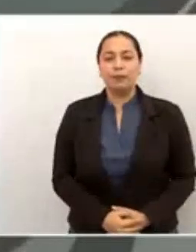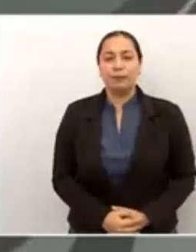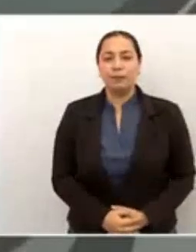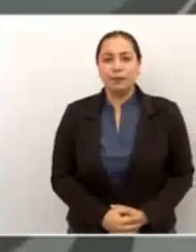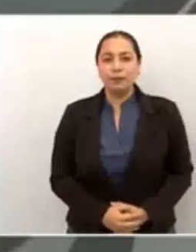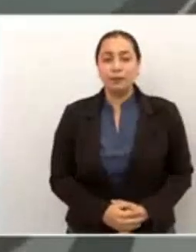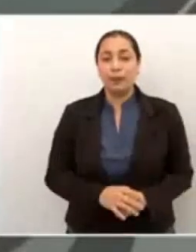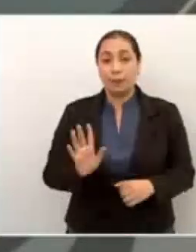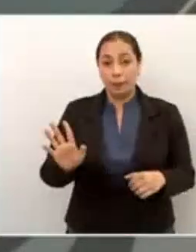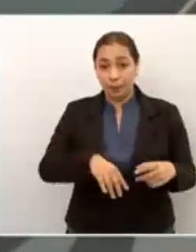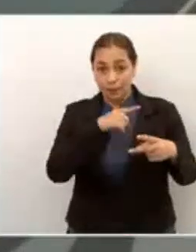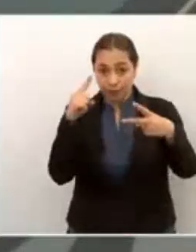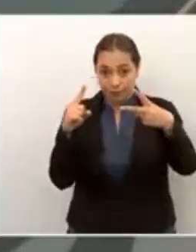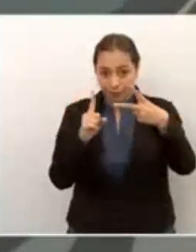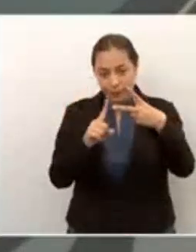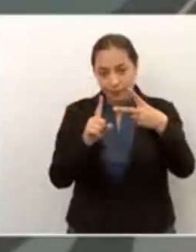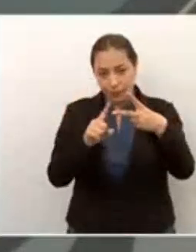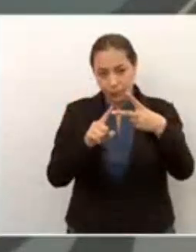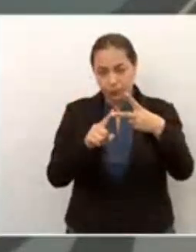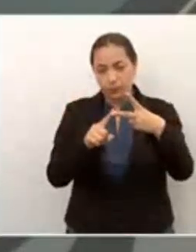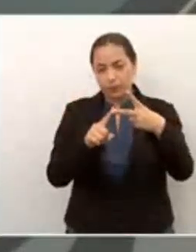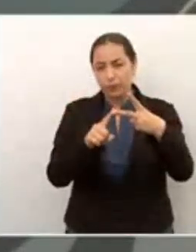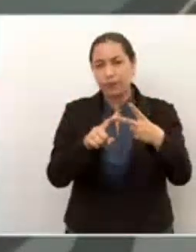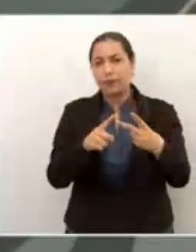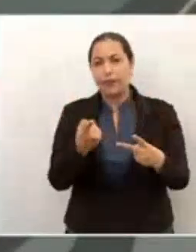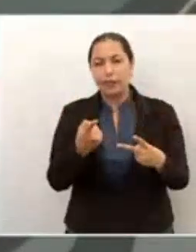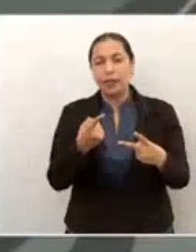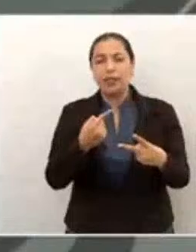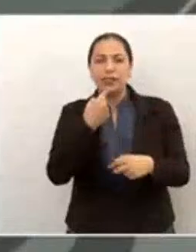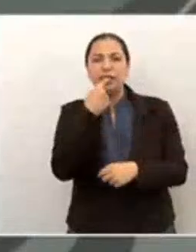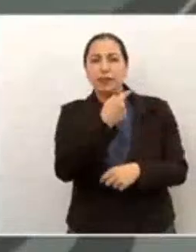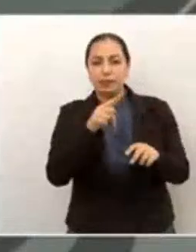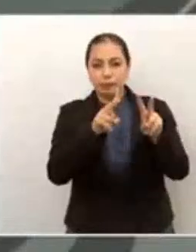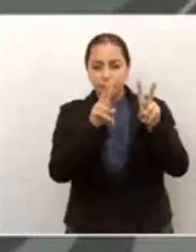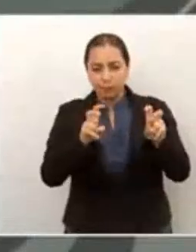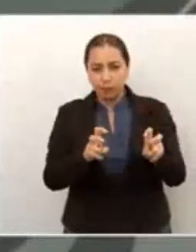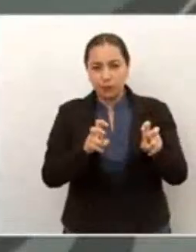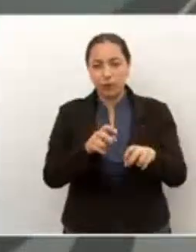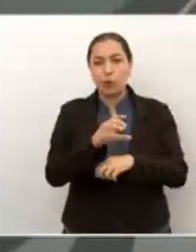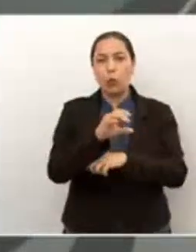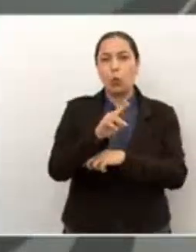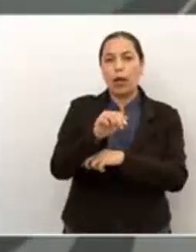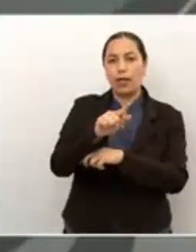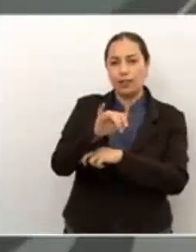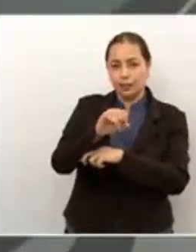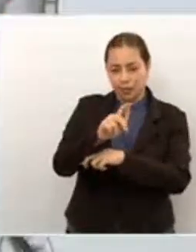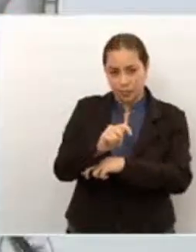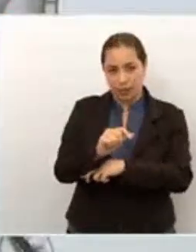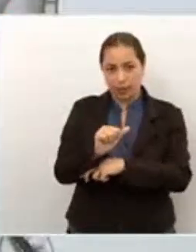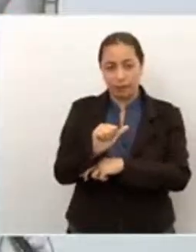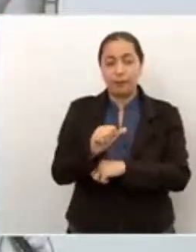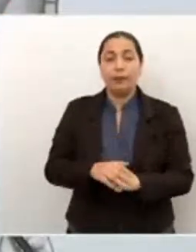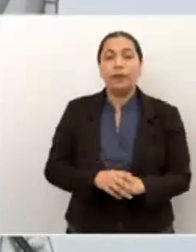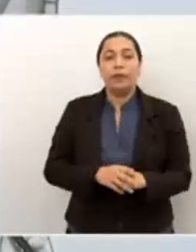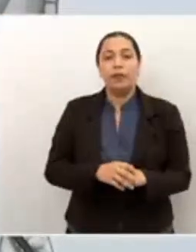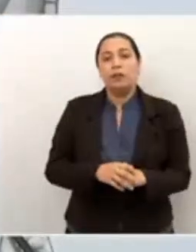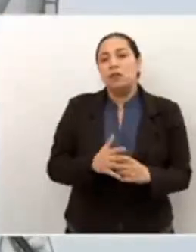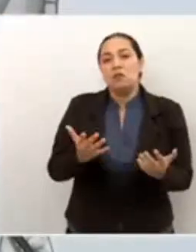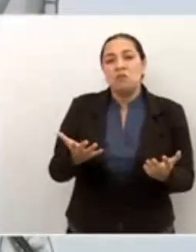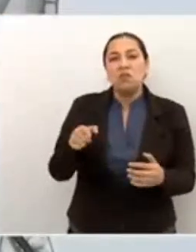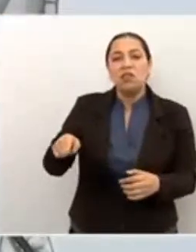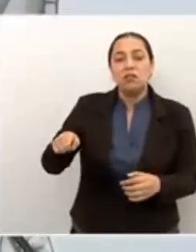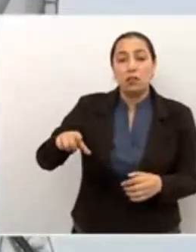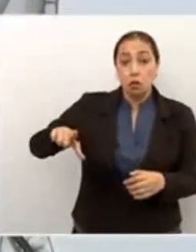El segundo principio dice, es un principio juarista. Dice, no puede haber gobierno